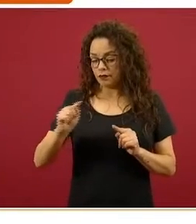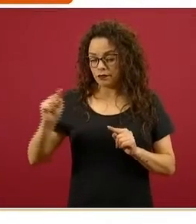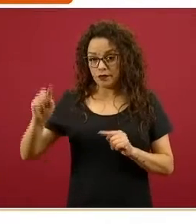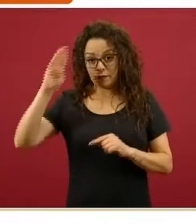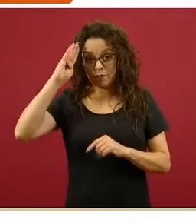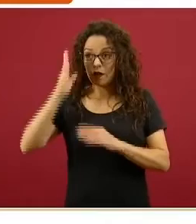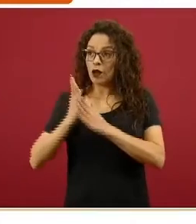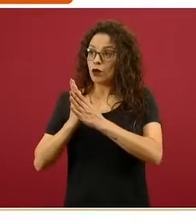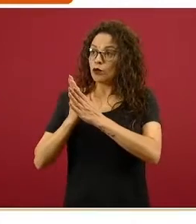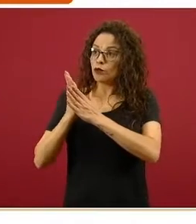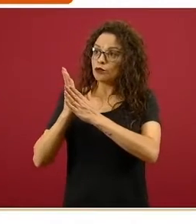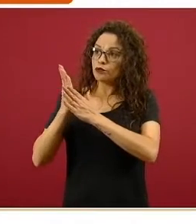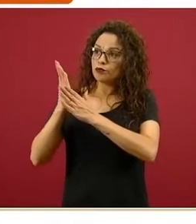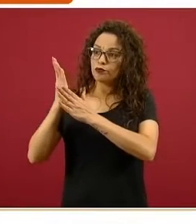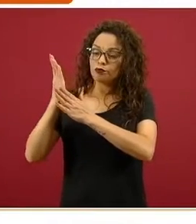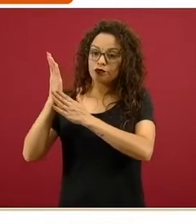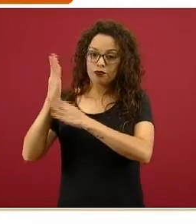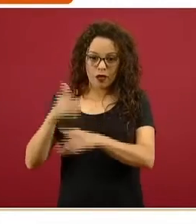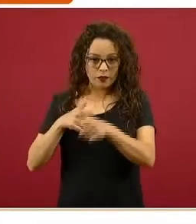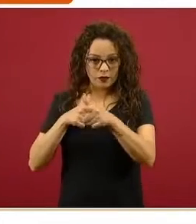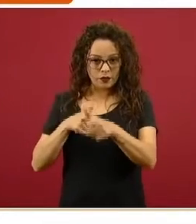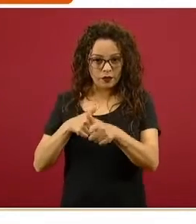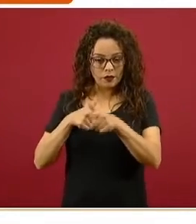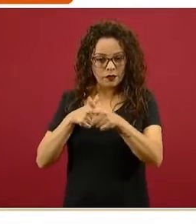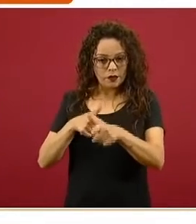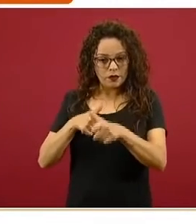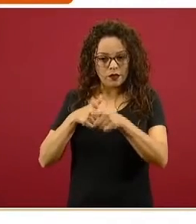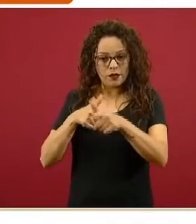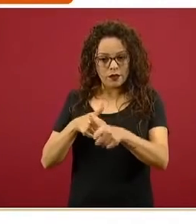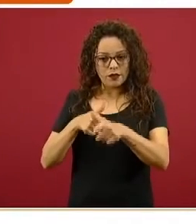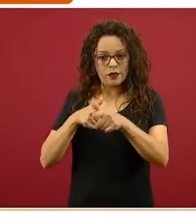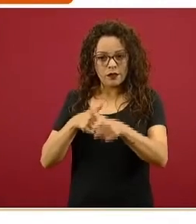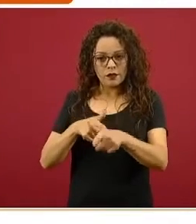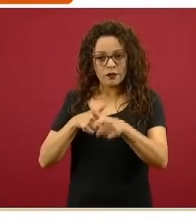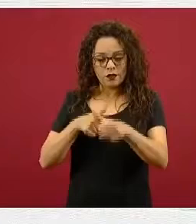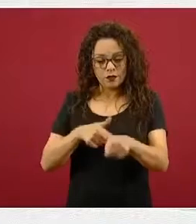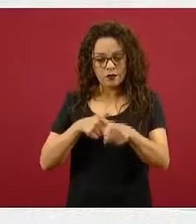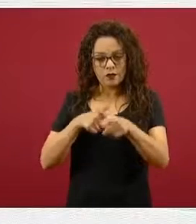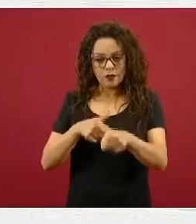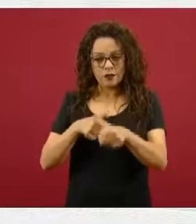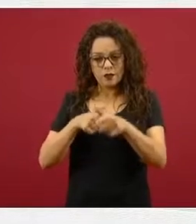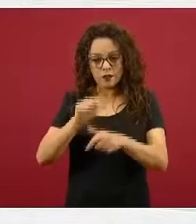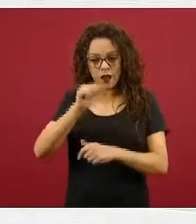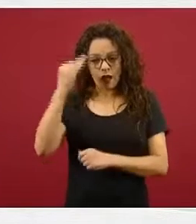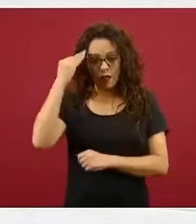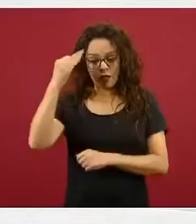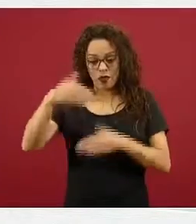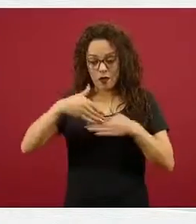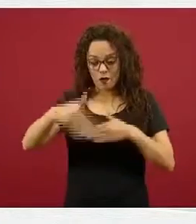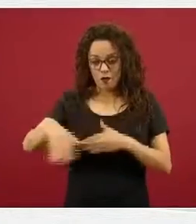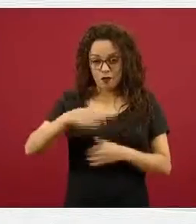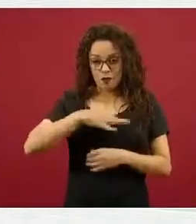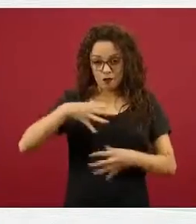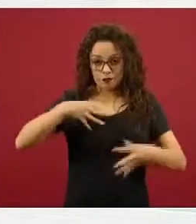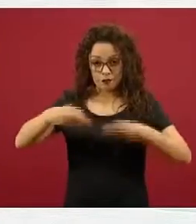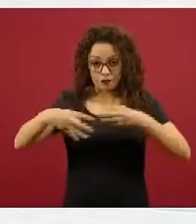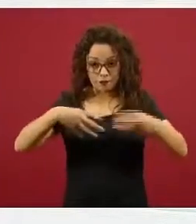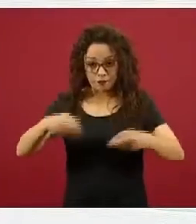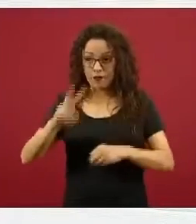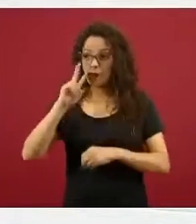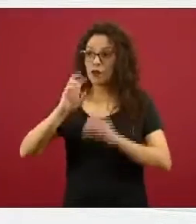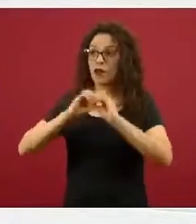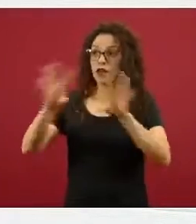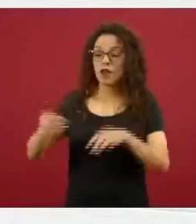alta en una meseta constante durante todo el periodo epidémico, claramente en las últimas